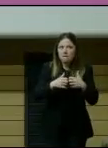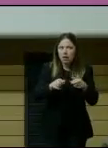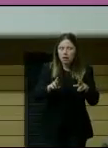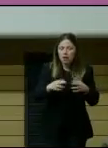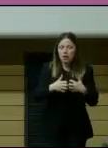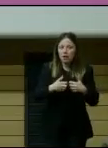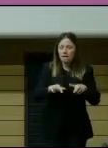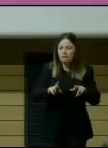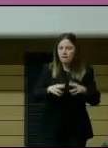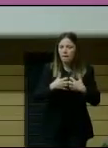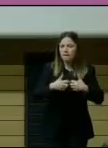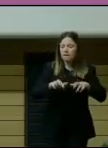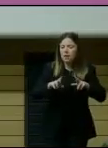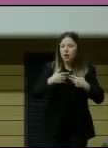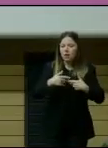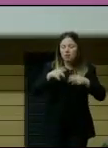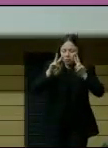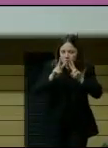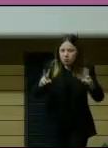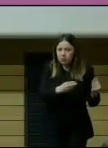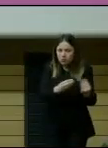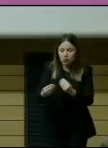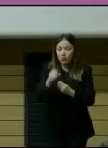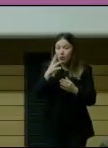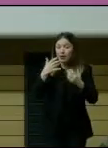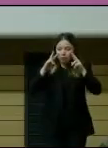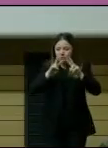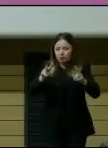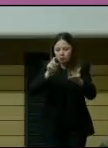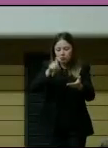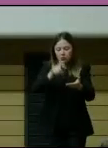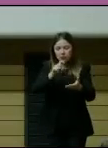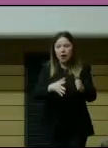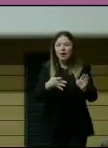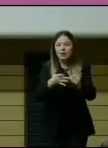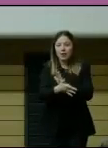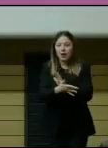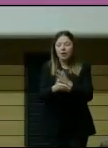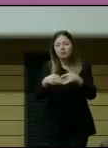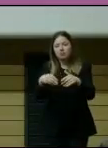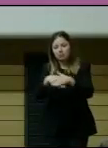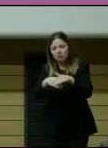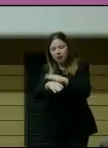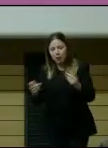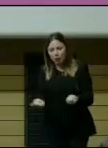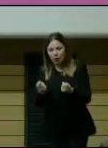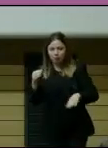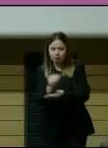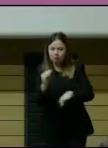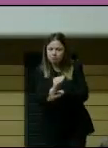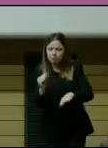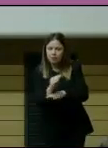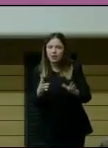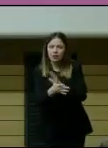¿Qué quiere decir que funcionen? Que tenga visualizaciones. ¿Por qué? Porque si implica visualizaciones, implica impresiones de publicidad, y si implica impresiones de